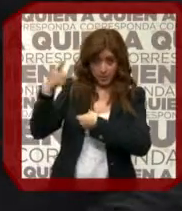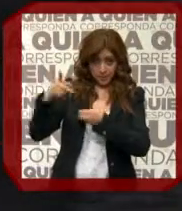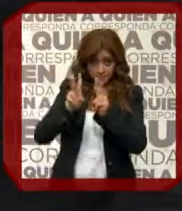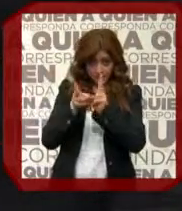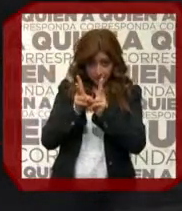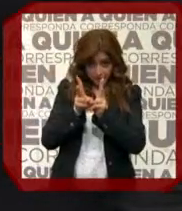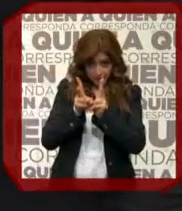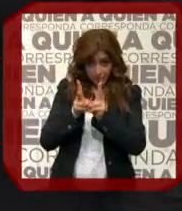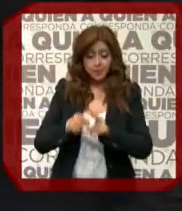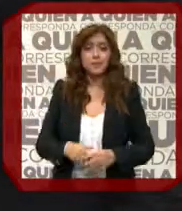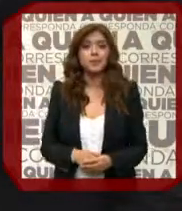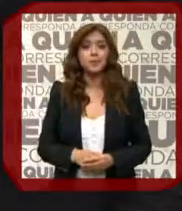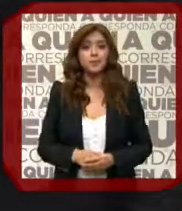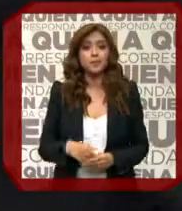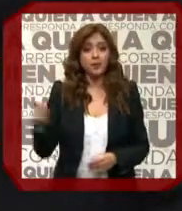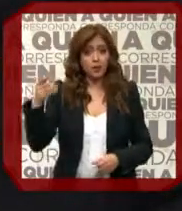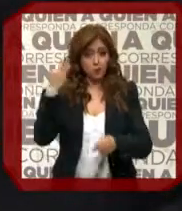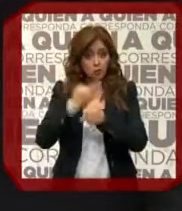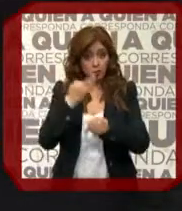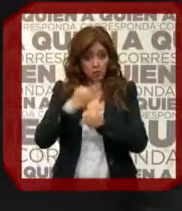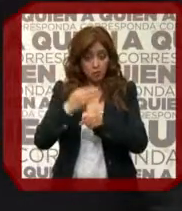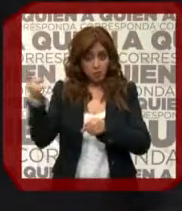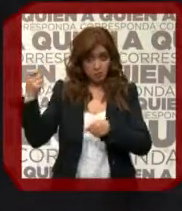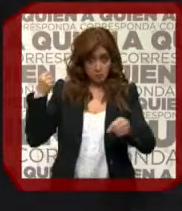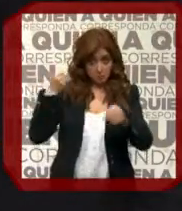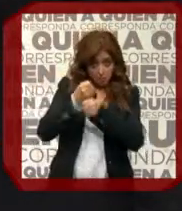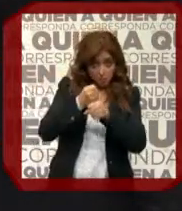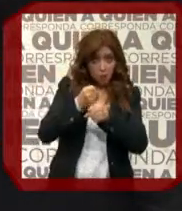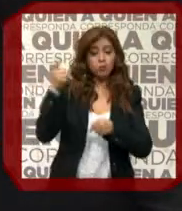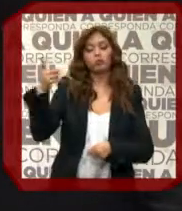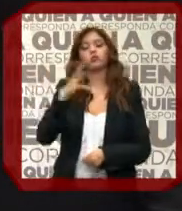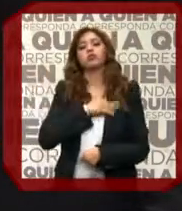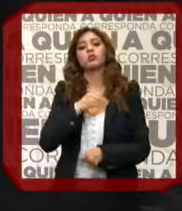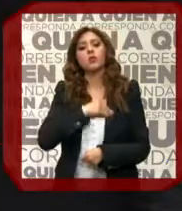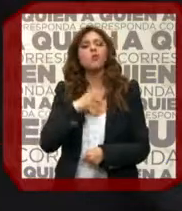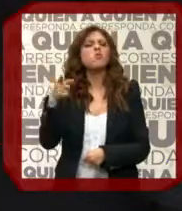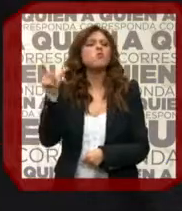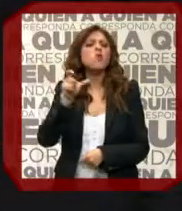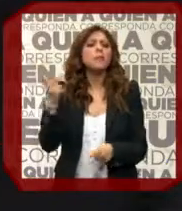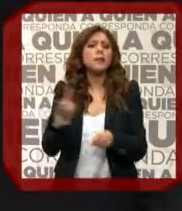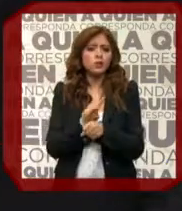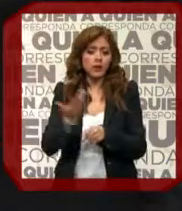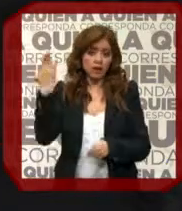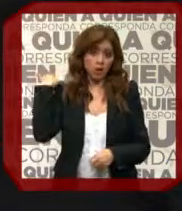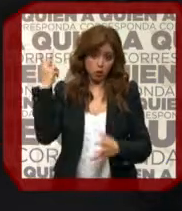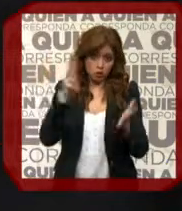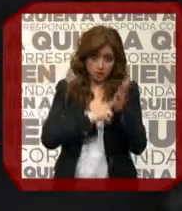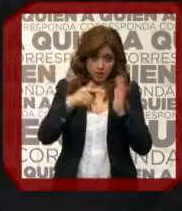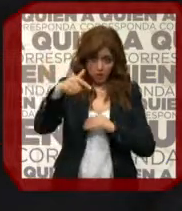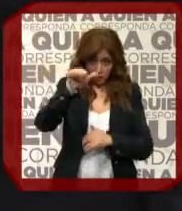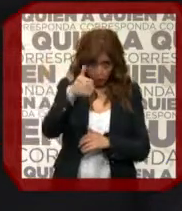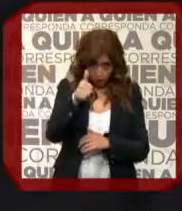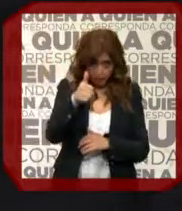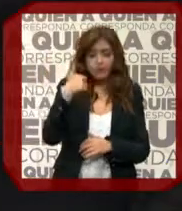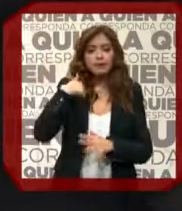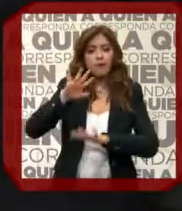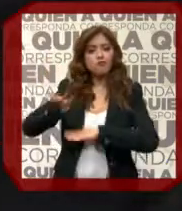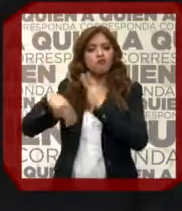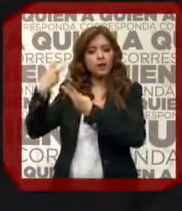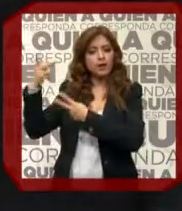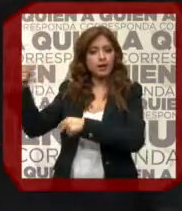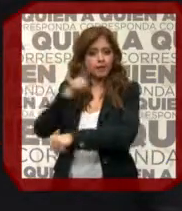es la hermana de la que me vendió. Me pegó ella, sus hijos. ¿Esto cuándo ocurrió? En el 2011, ya estuvieron en la